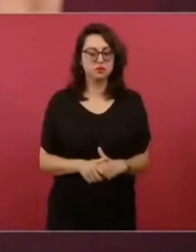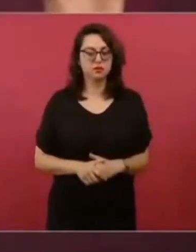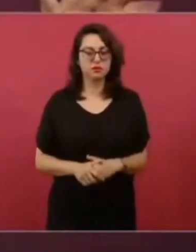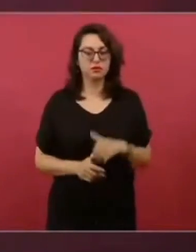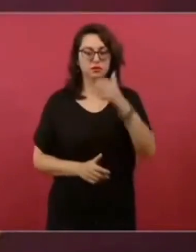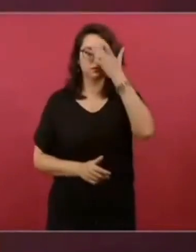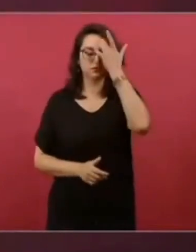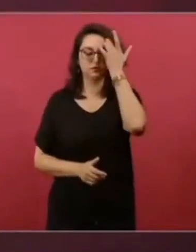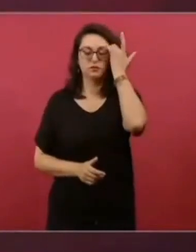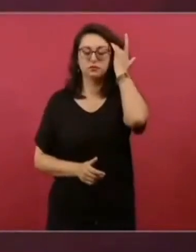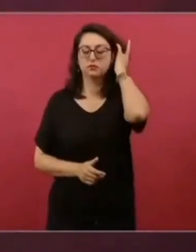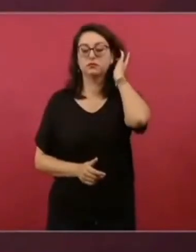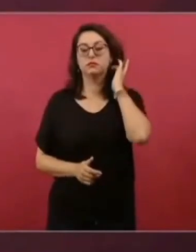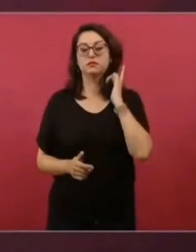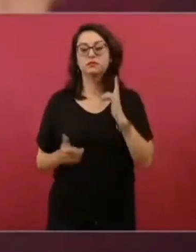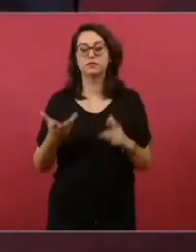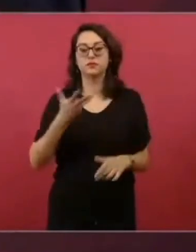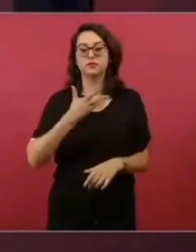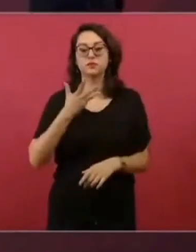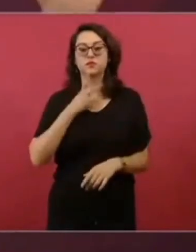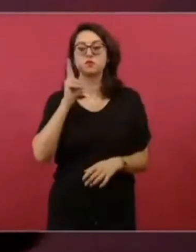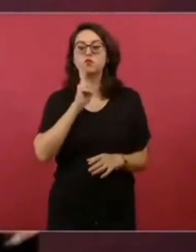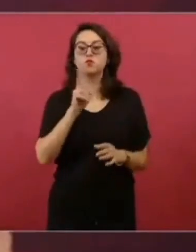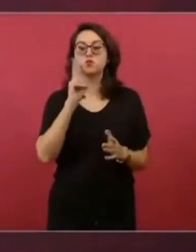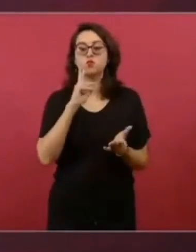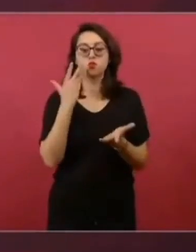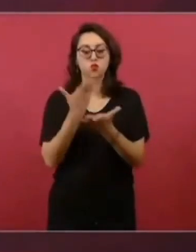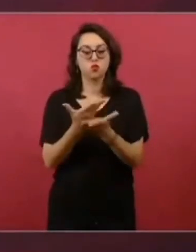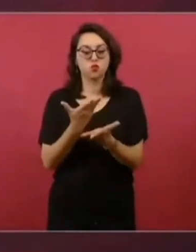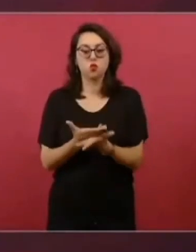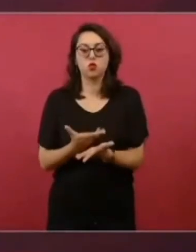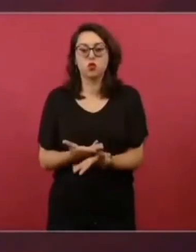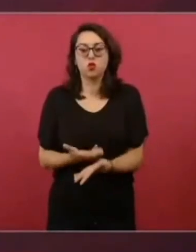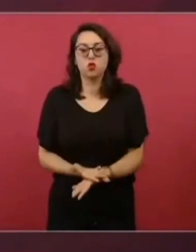Y se puede probar, nada más que está muy difícil